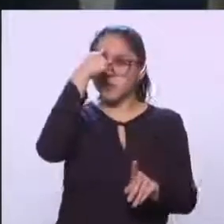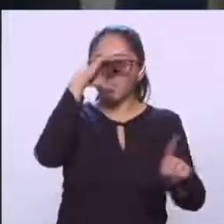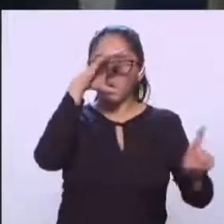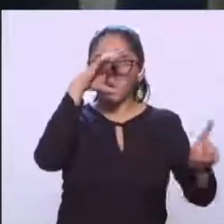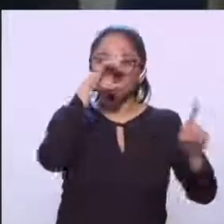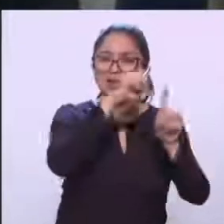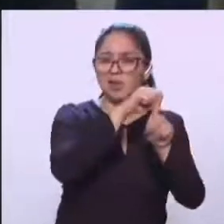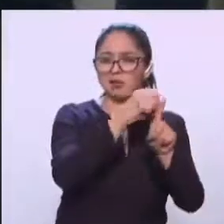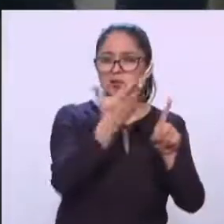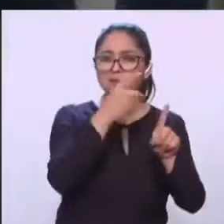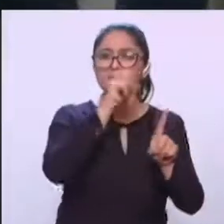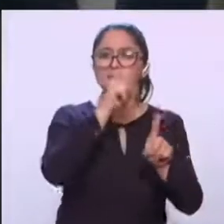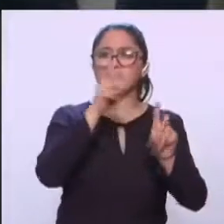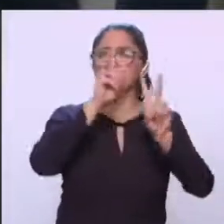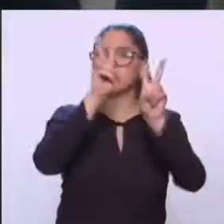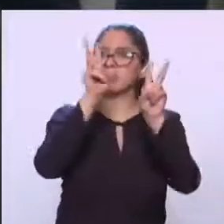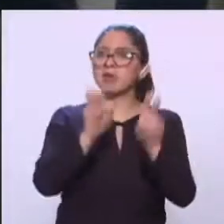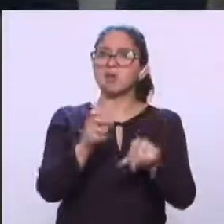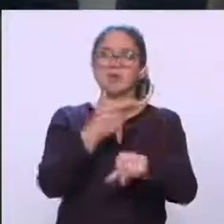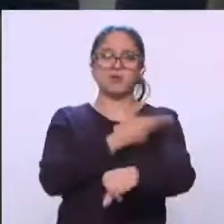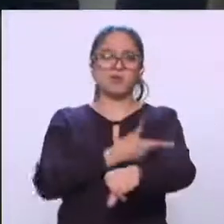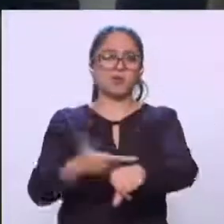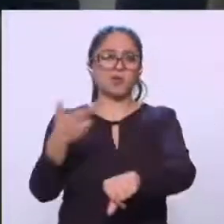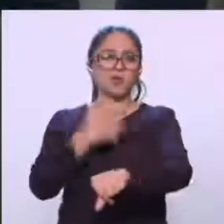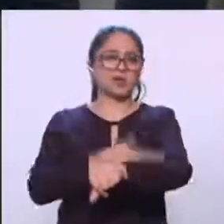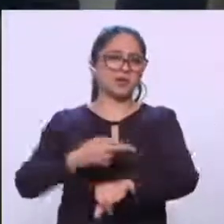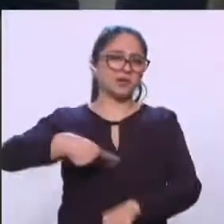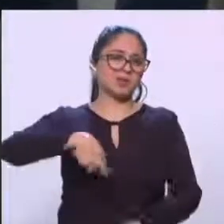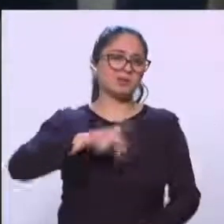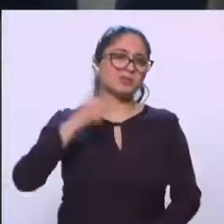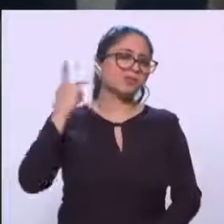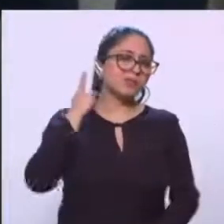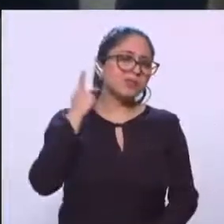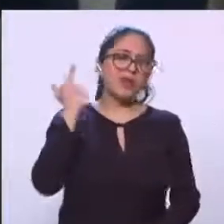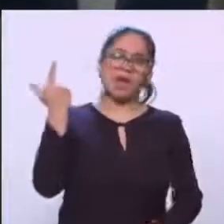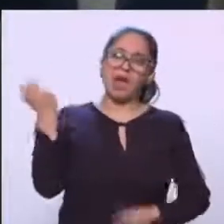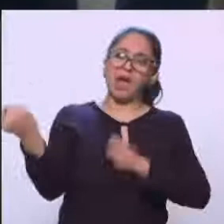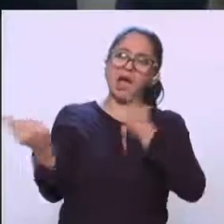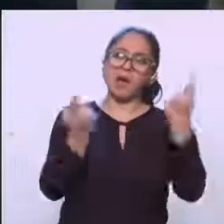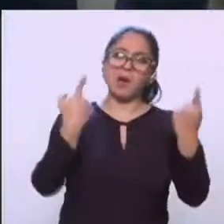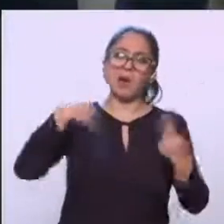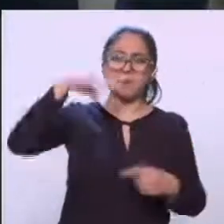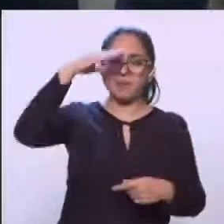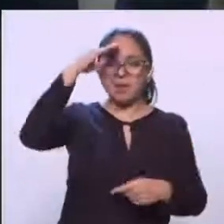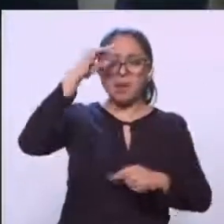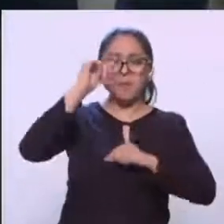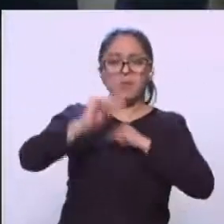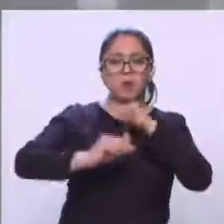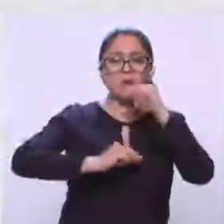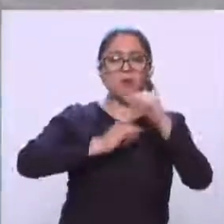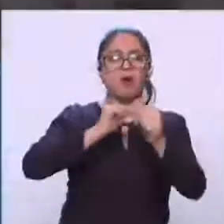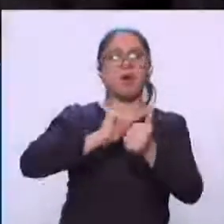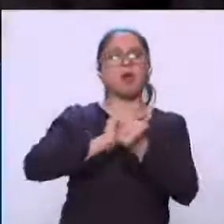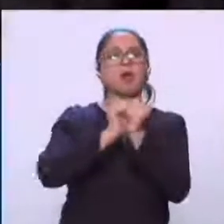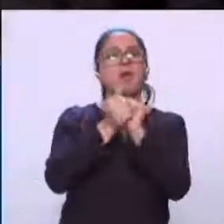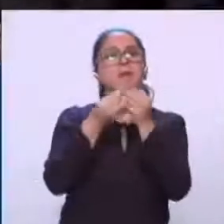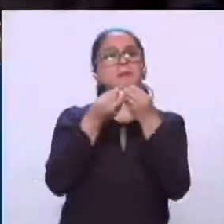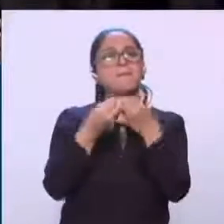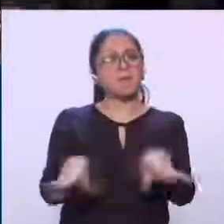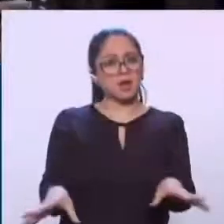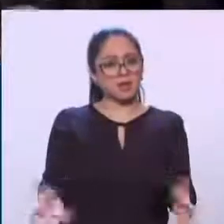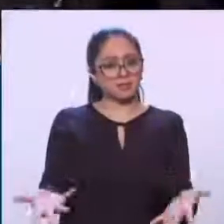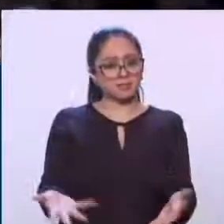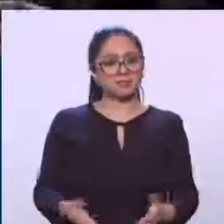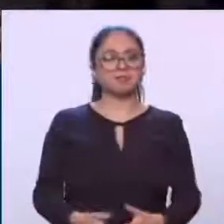de las políticas públicas, que es algo que pareciera que hemos ido perdiendo a lo largo del tiempo. Dana, también en